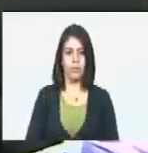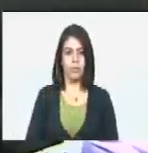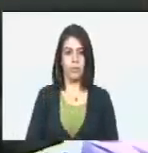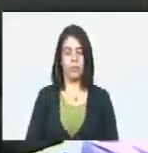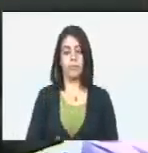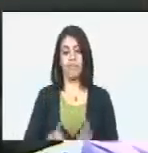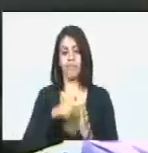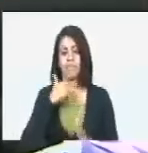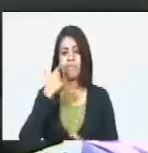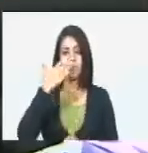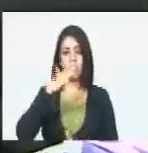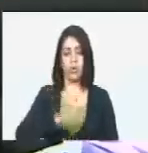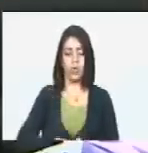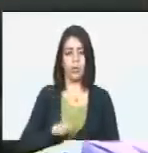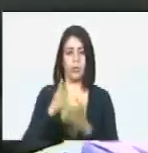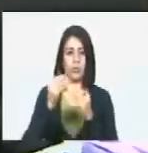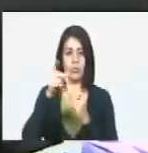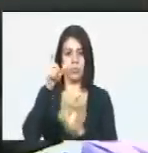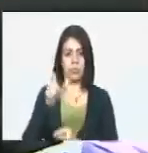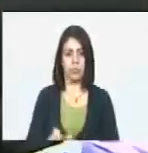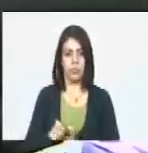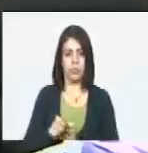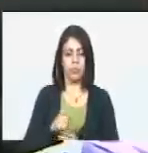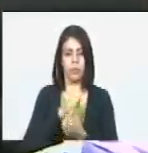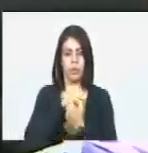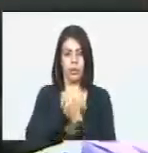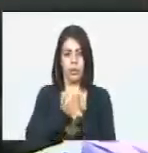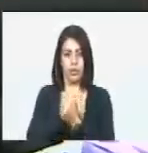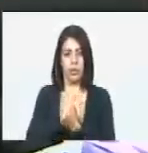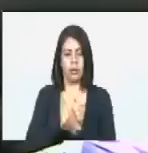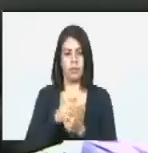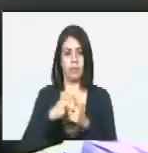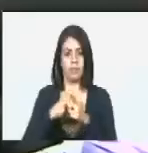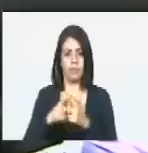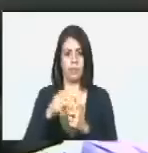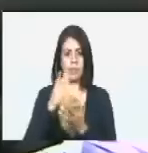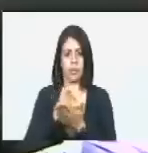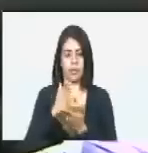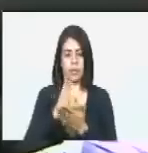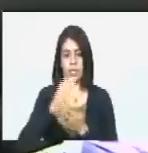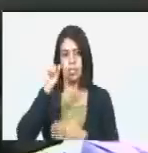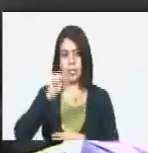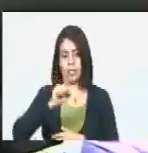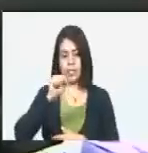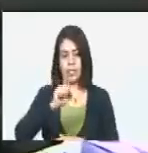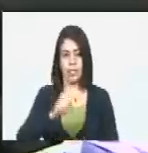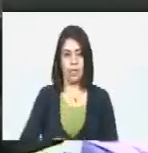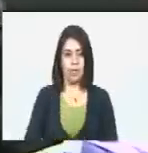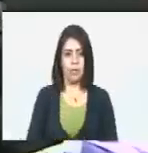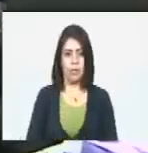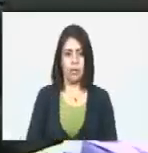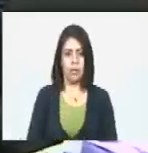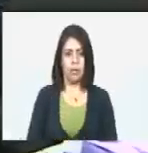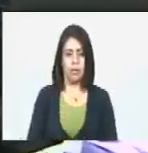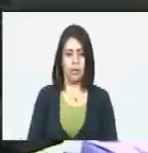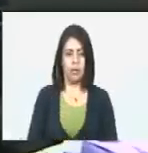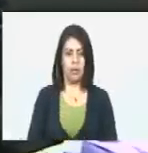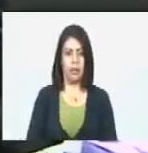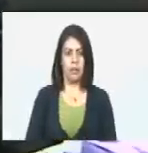quien queremos, los recuerdos se nos agolpan. Y ciertamente el mayor